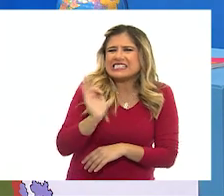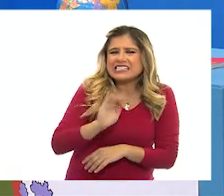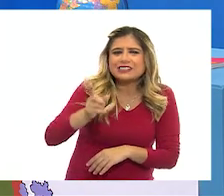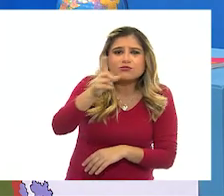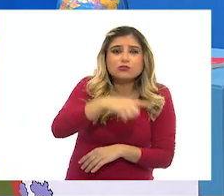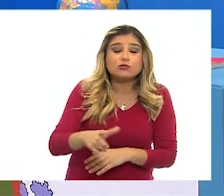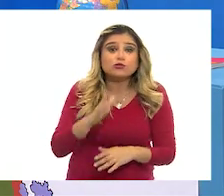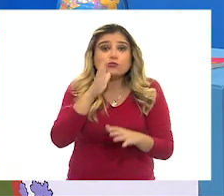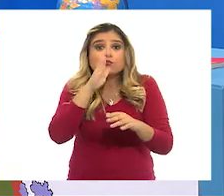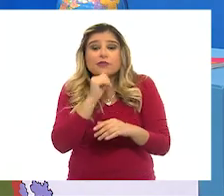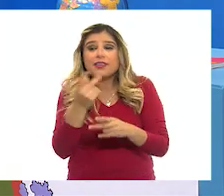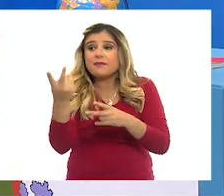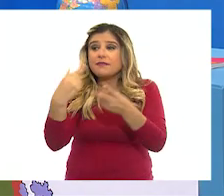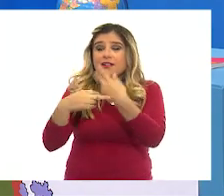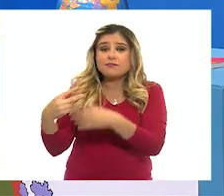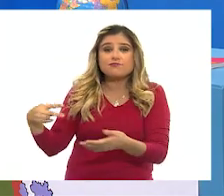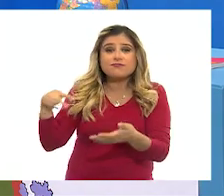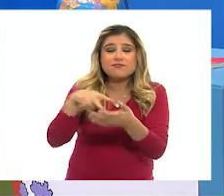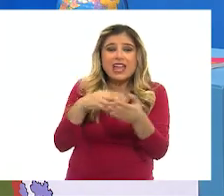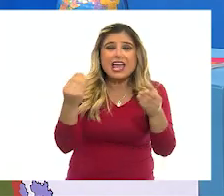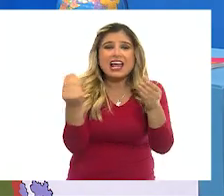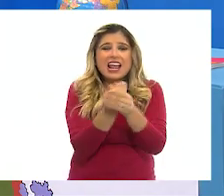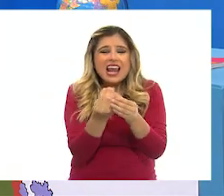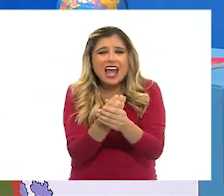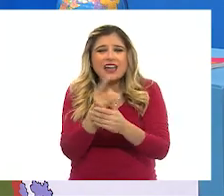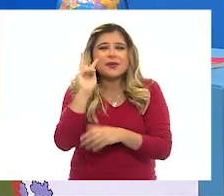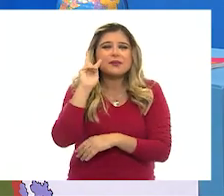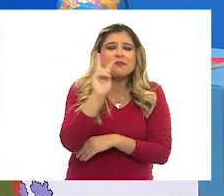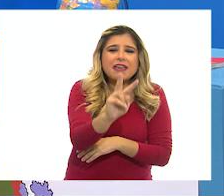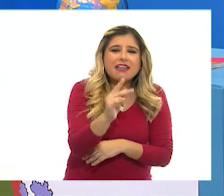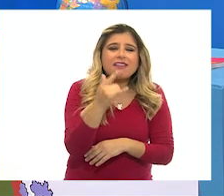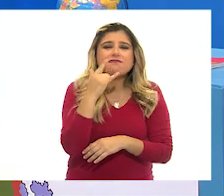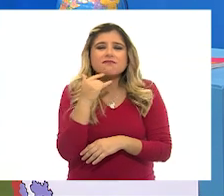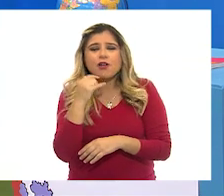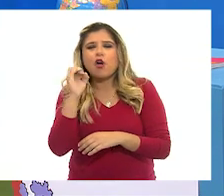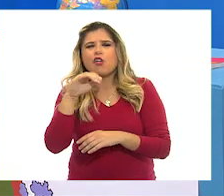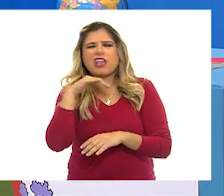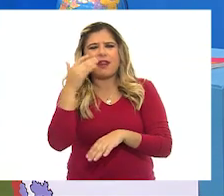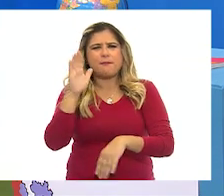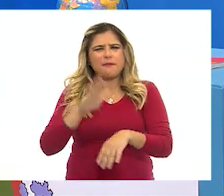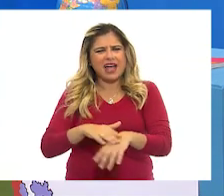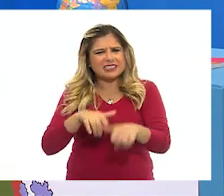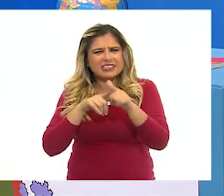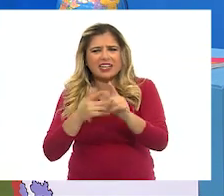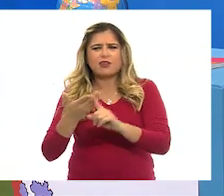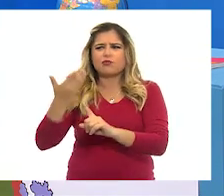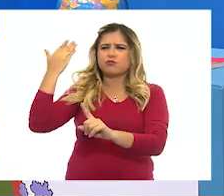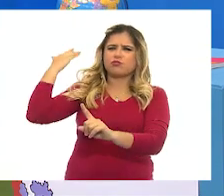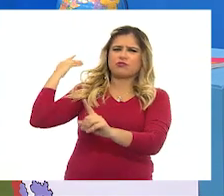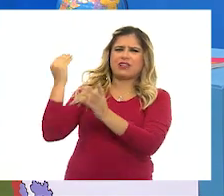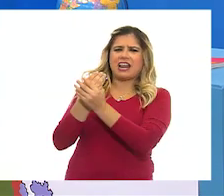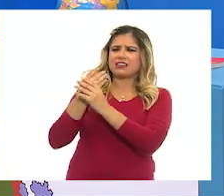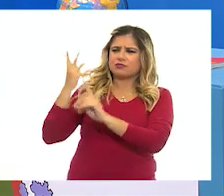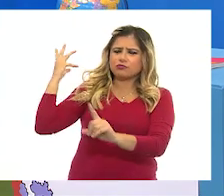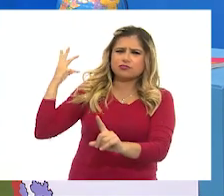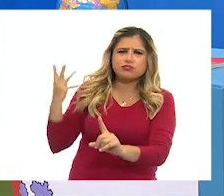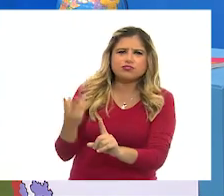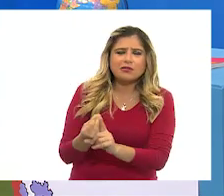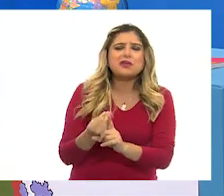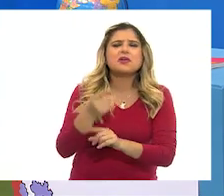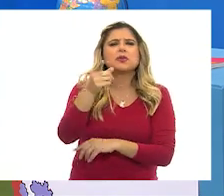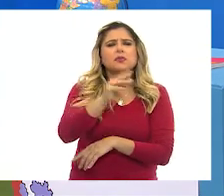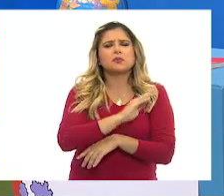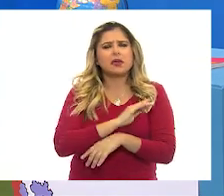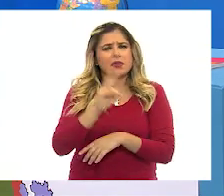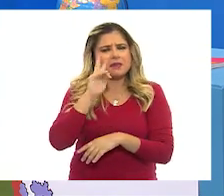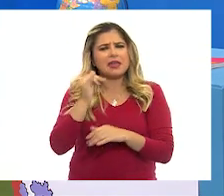no pudieron acompañarnos en alguna de las sesiones o si quieren repasar o fortalecer algún aprendizaje, pueden ver las clases anteriores